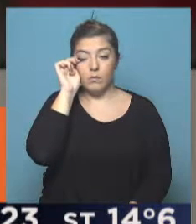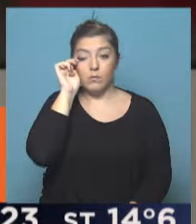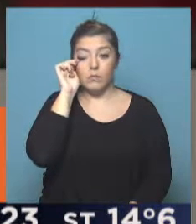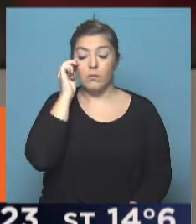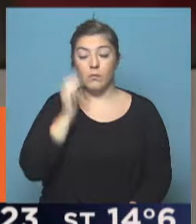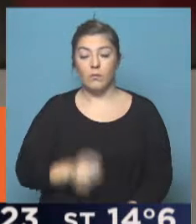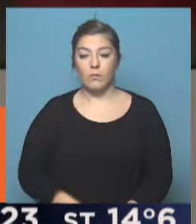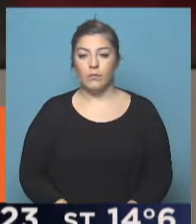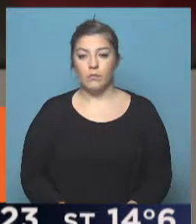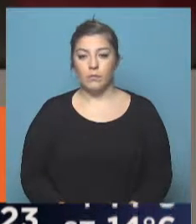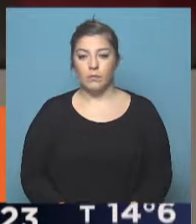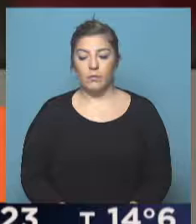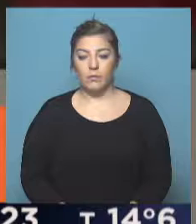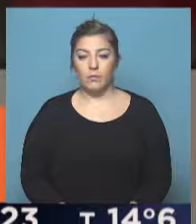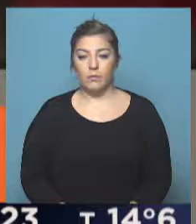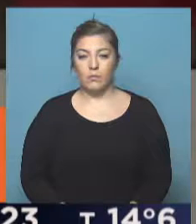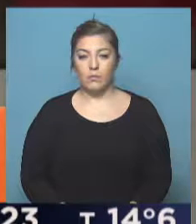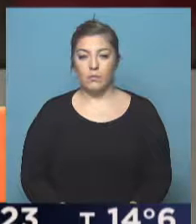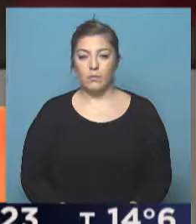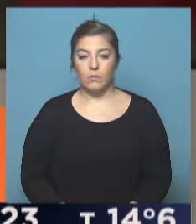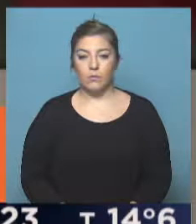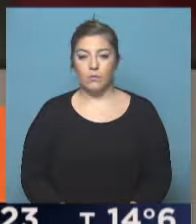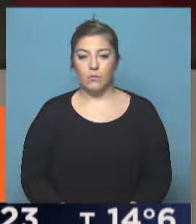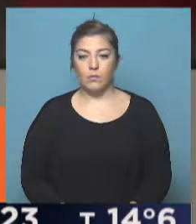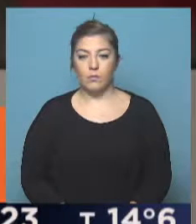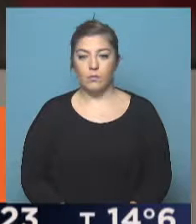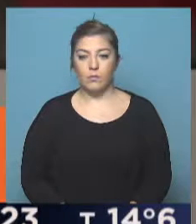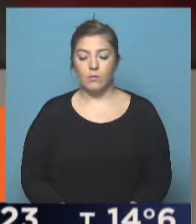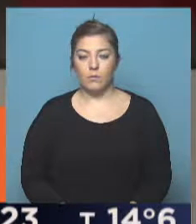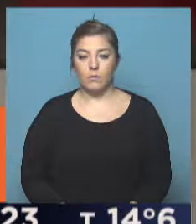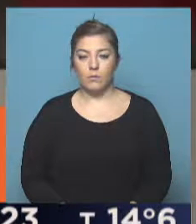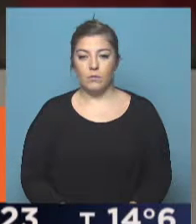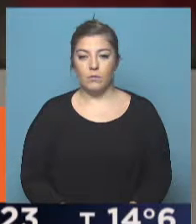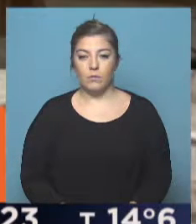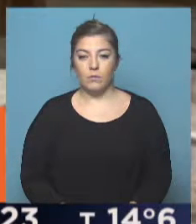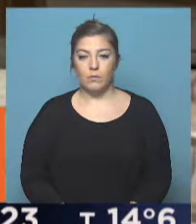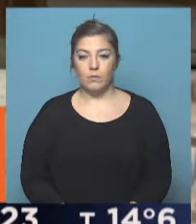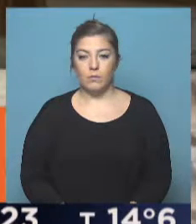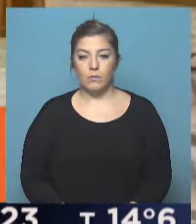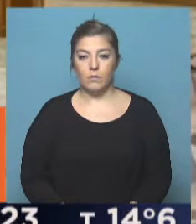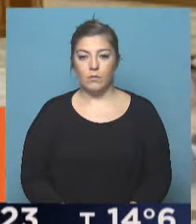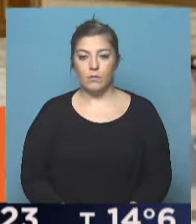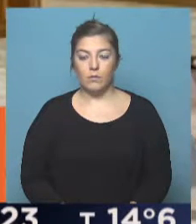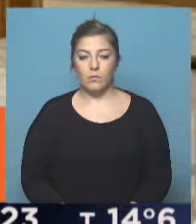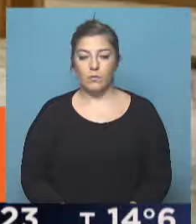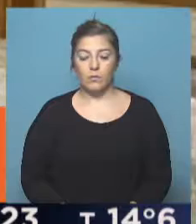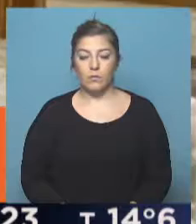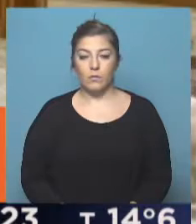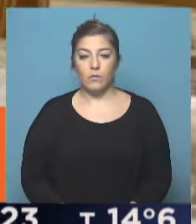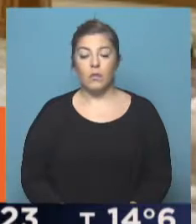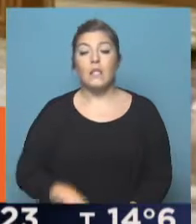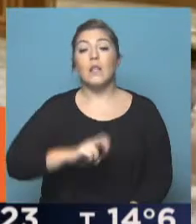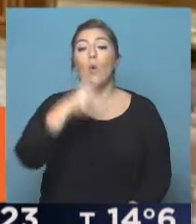is drive en el hall del androide me out of the search en el